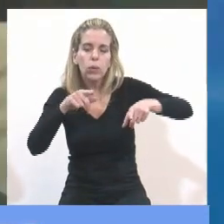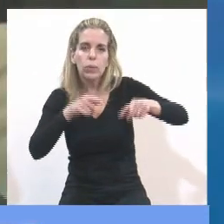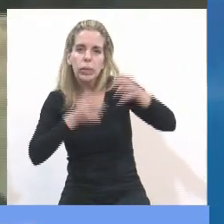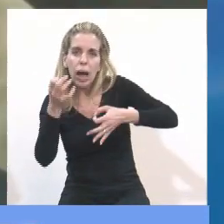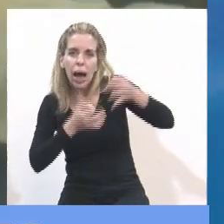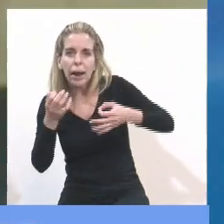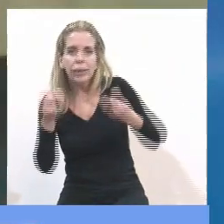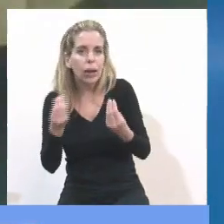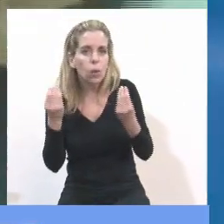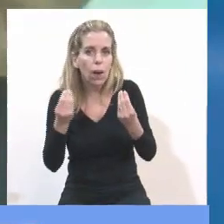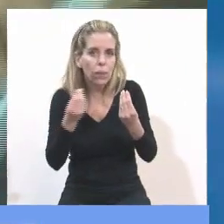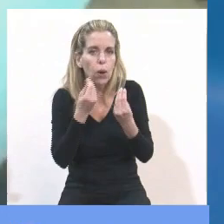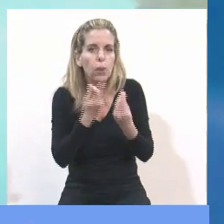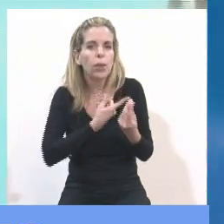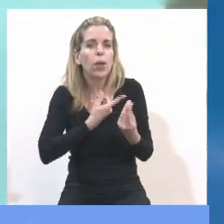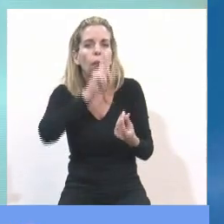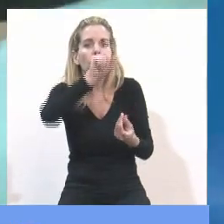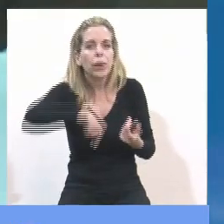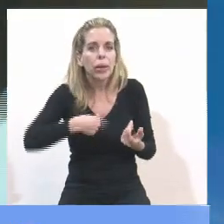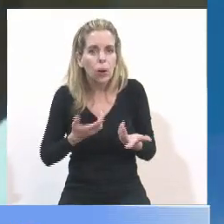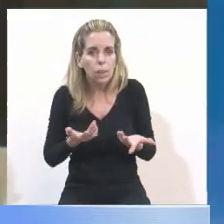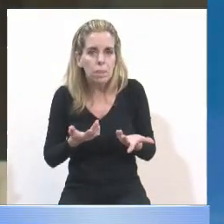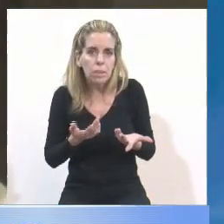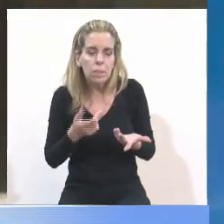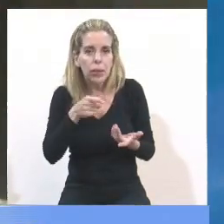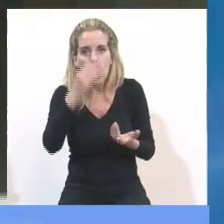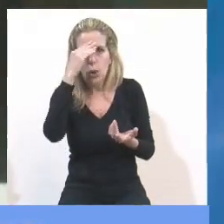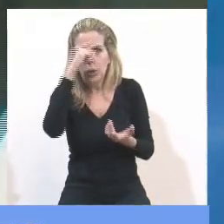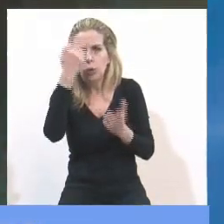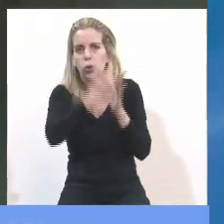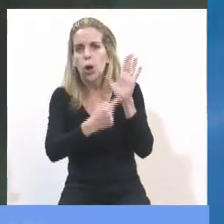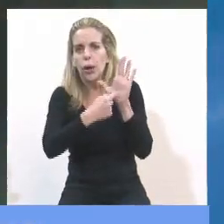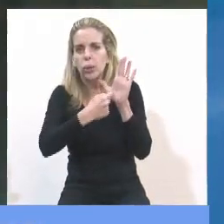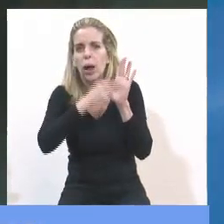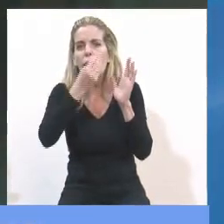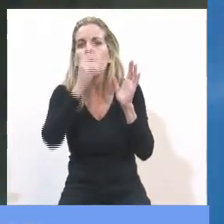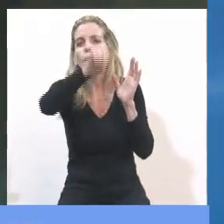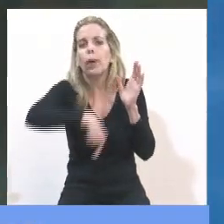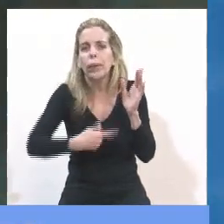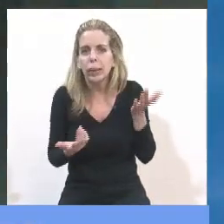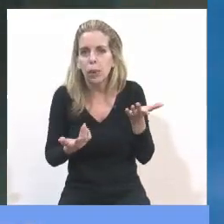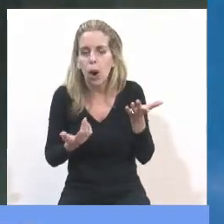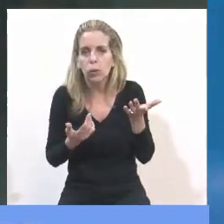analizar cuál fue el origen de la Constitución, el origen de nuestros